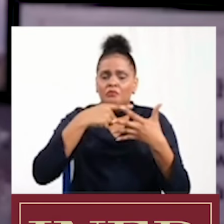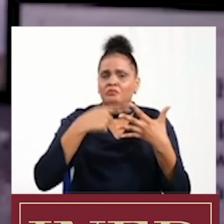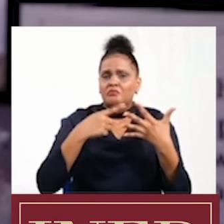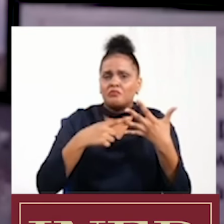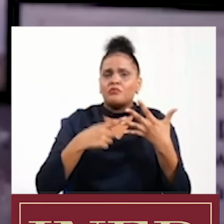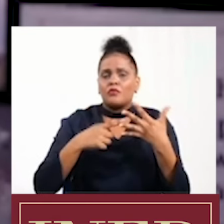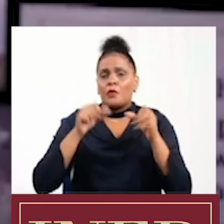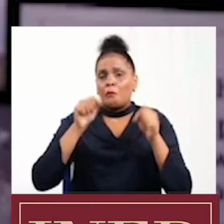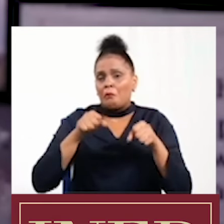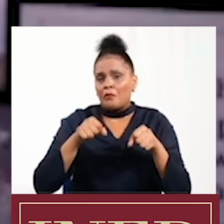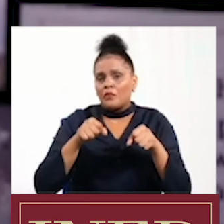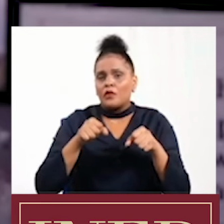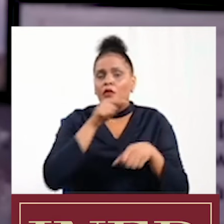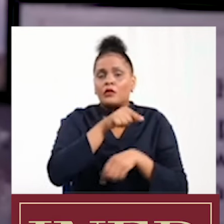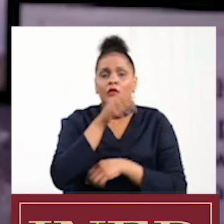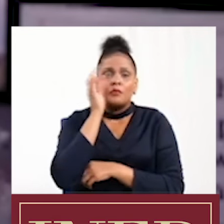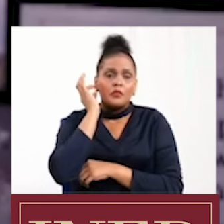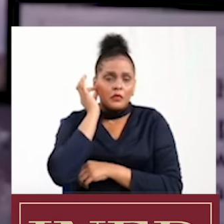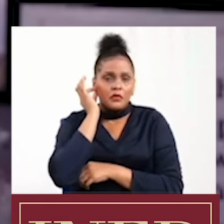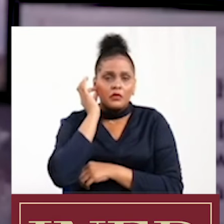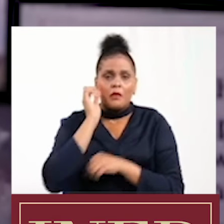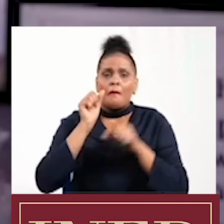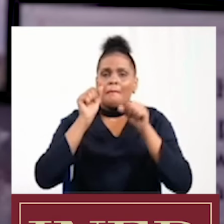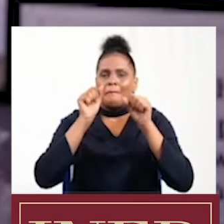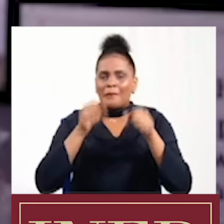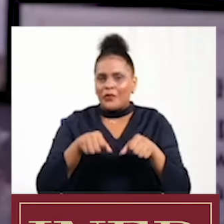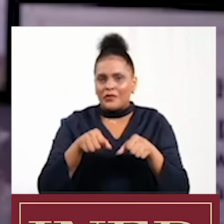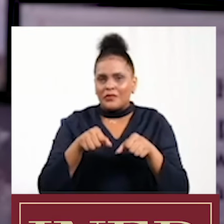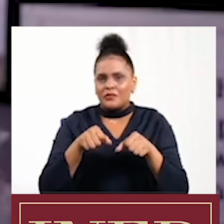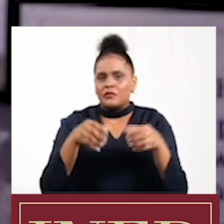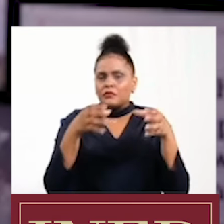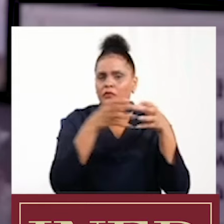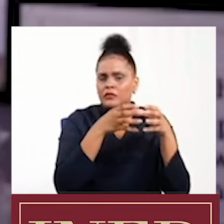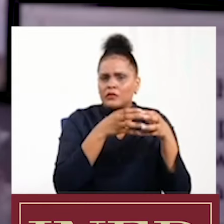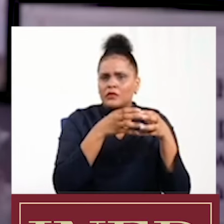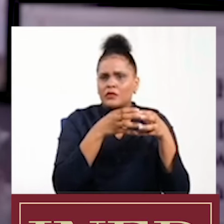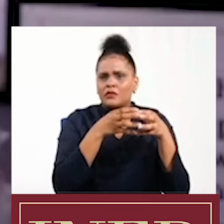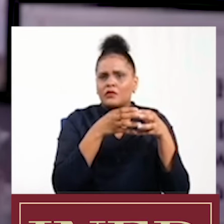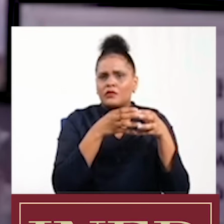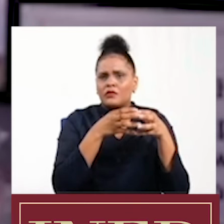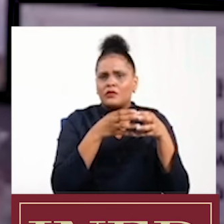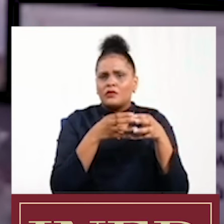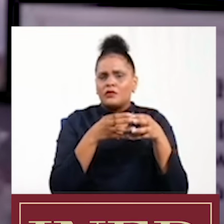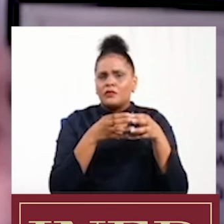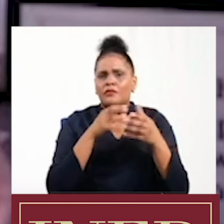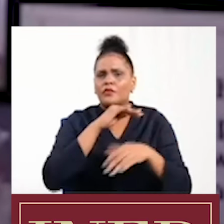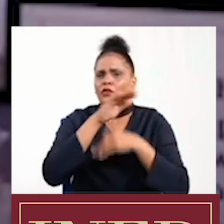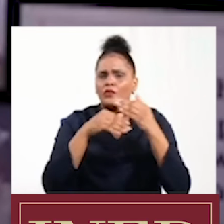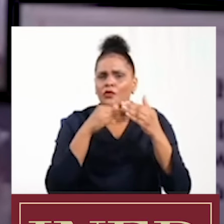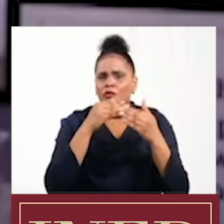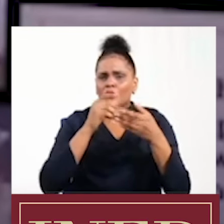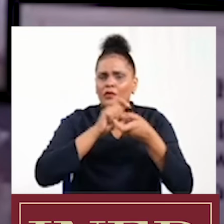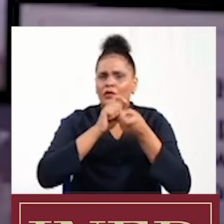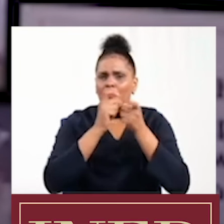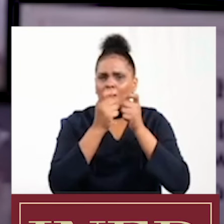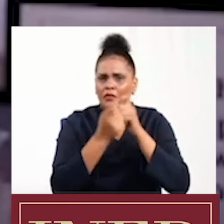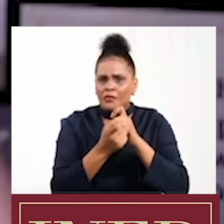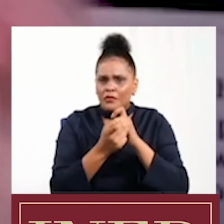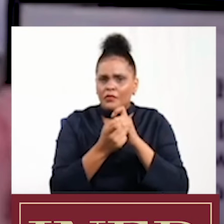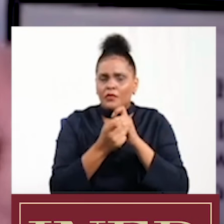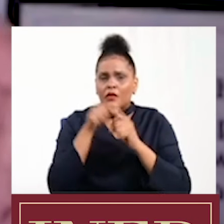el ejercicio de los derechos de las mujeres y en el sentido por un lado tenemos que tener mujeres pensando desde una perspectiva de género